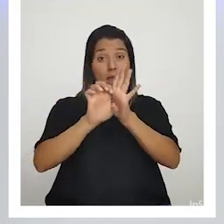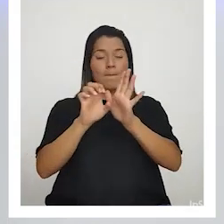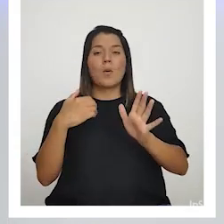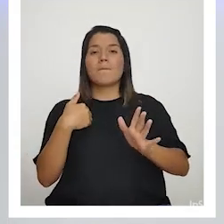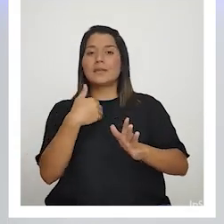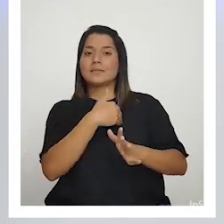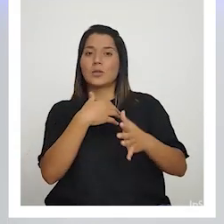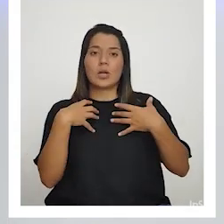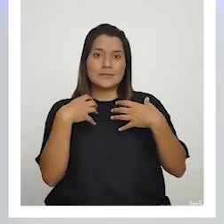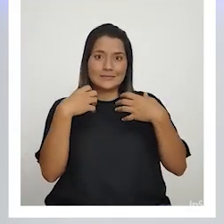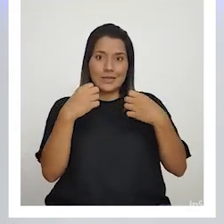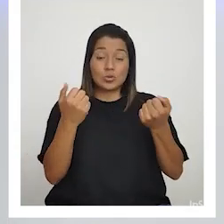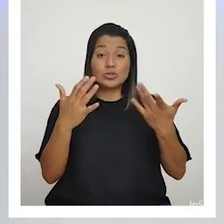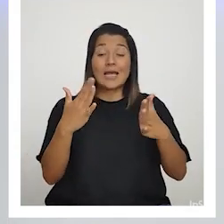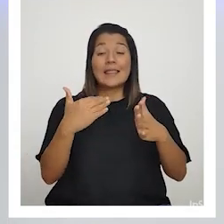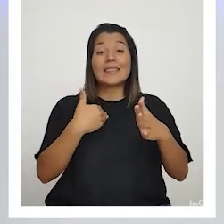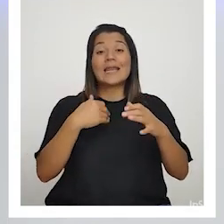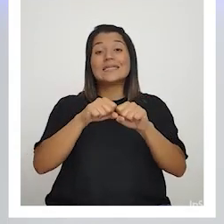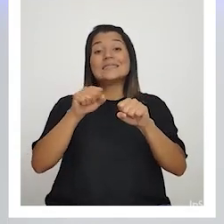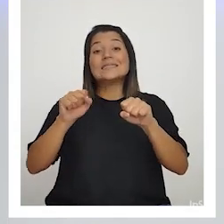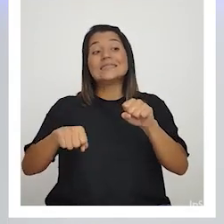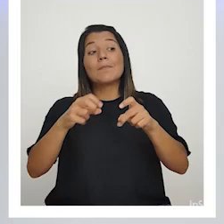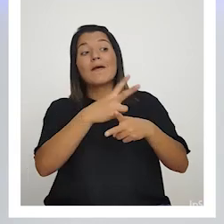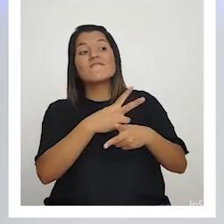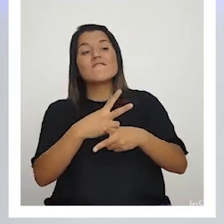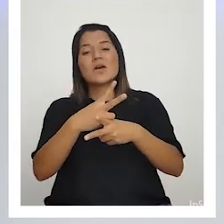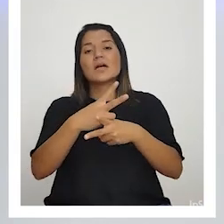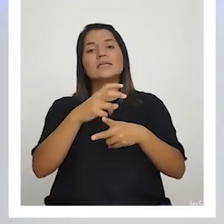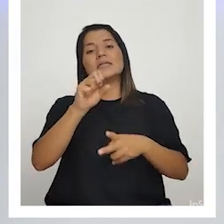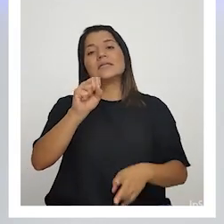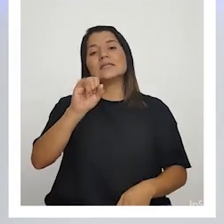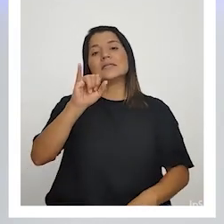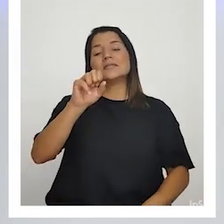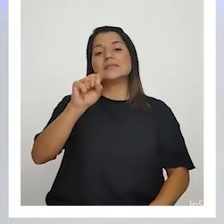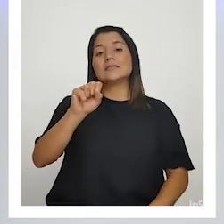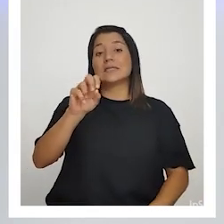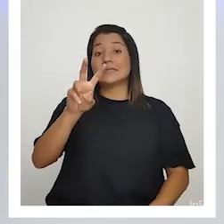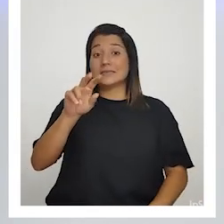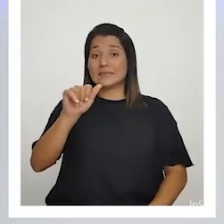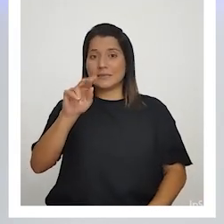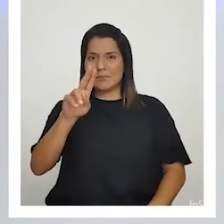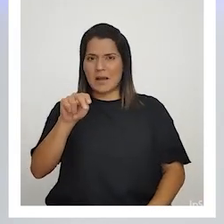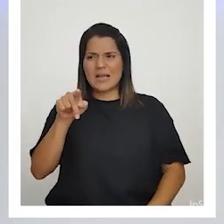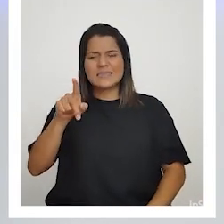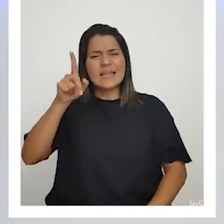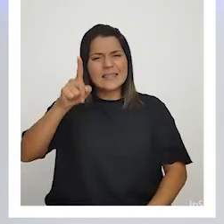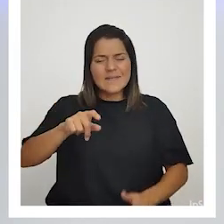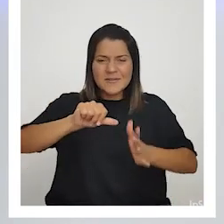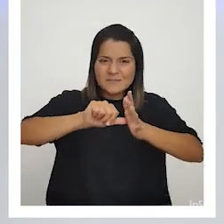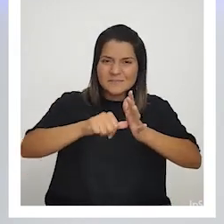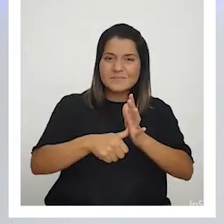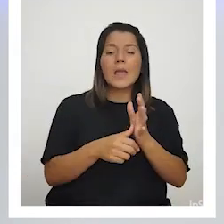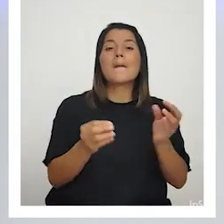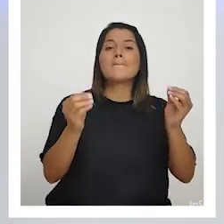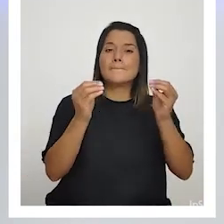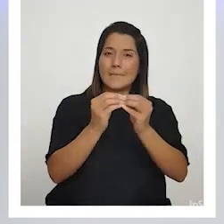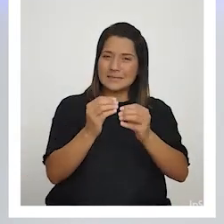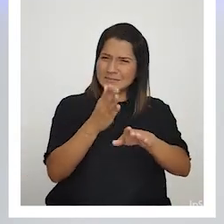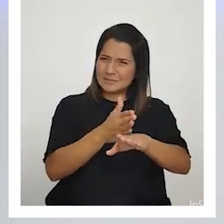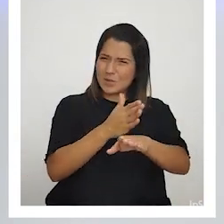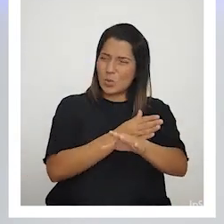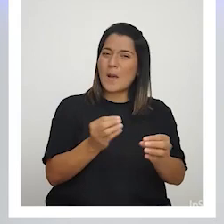el sistema de vigilancia SISBAN, que debería de fortalecerse más y preparar a